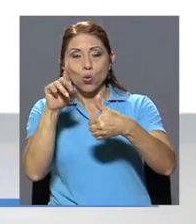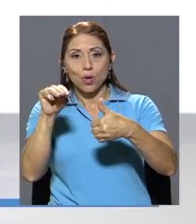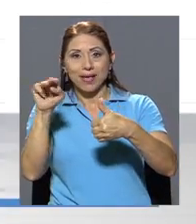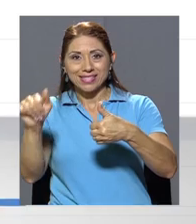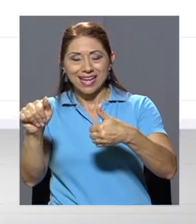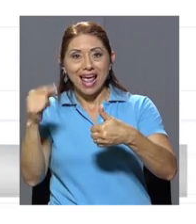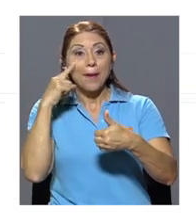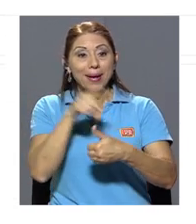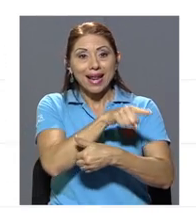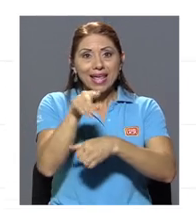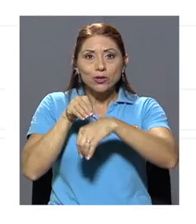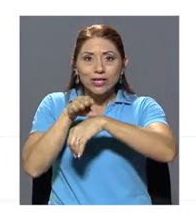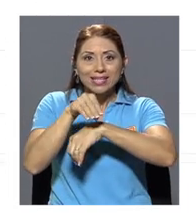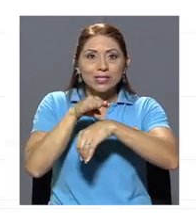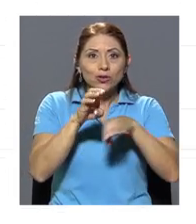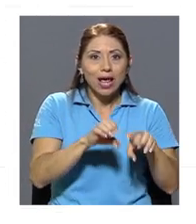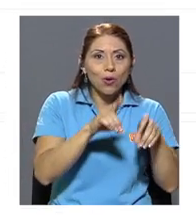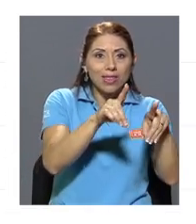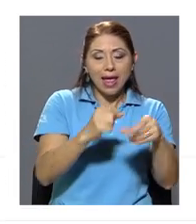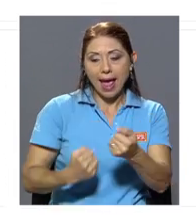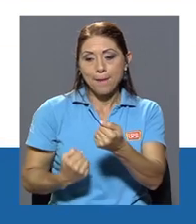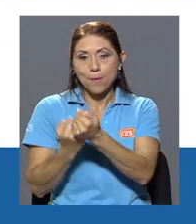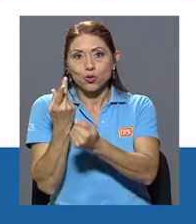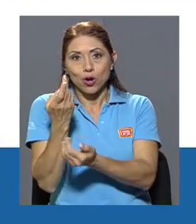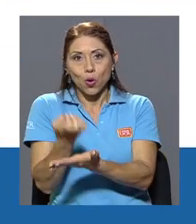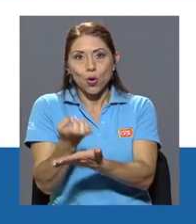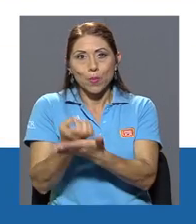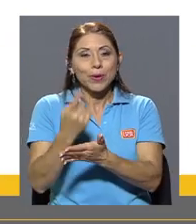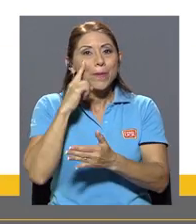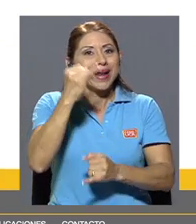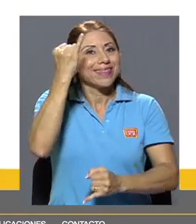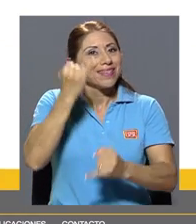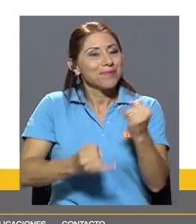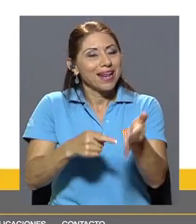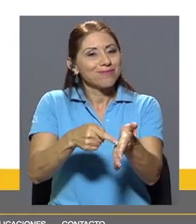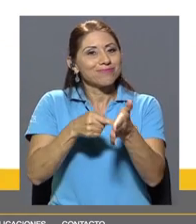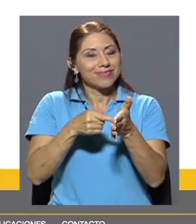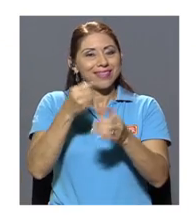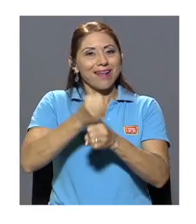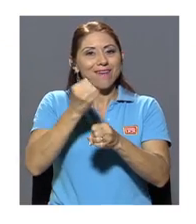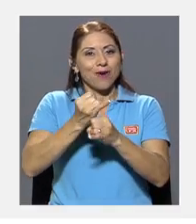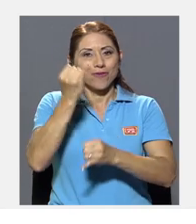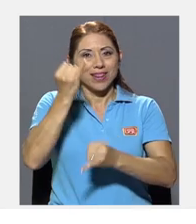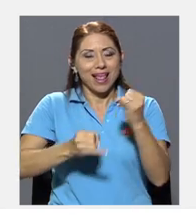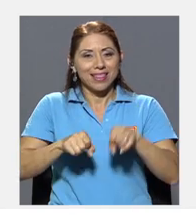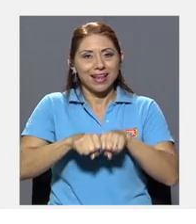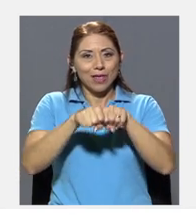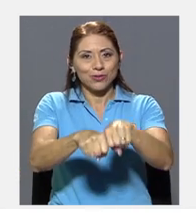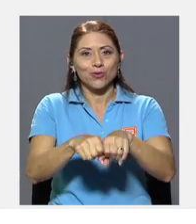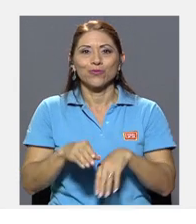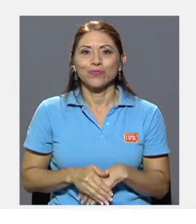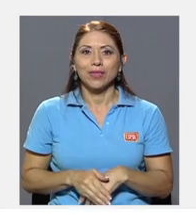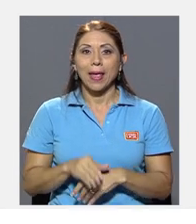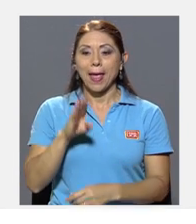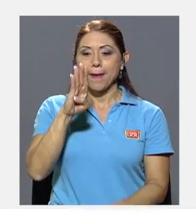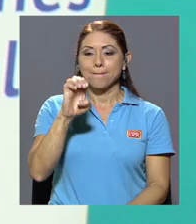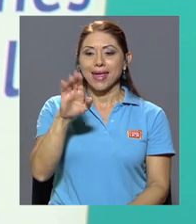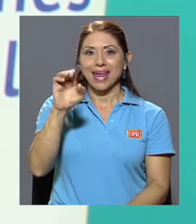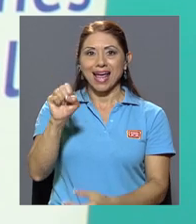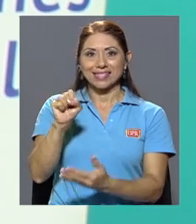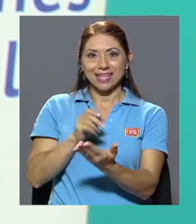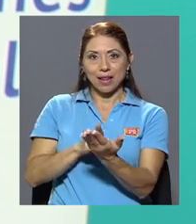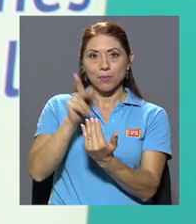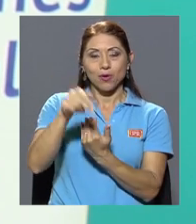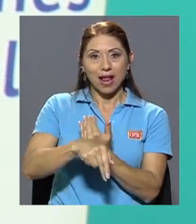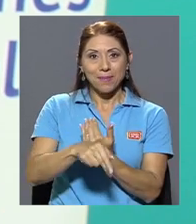para recibir asesoría académica y apoyo económico para la culminación de sus trabajos finales de graduación. El programa de becas que